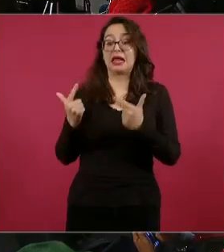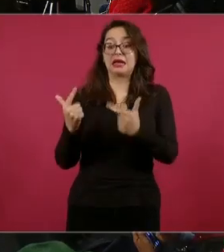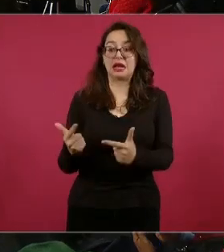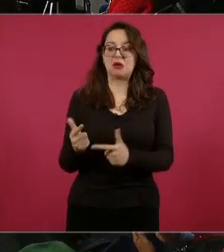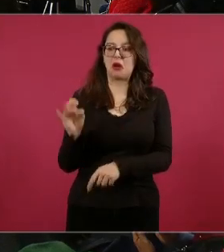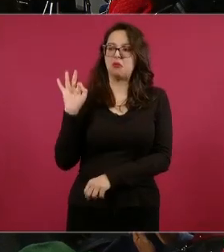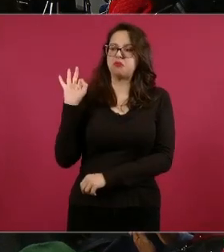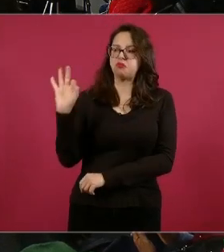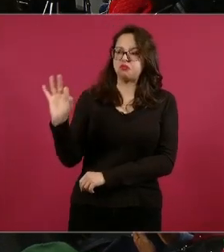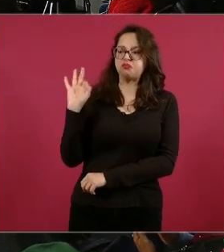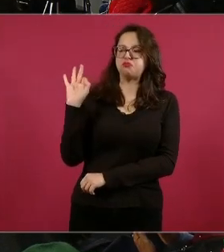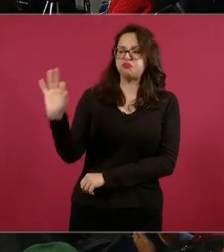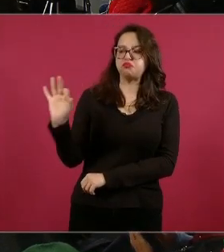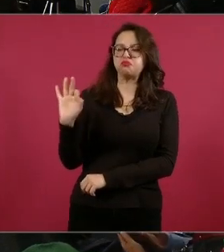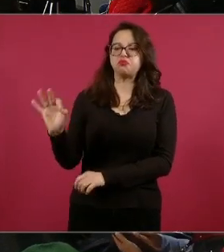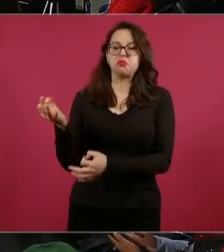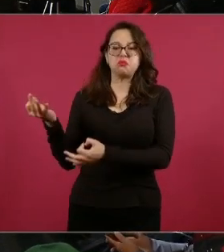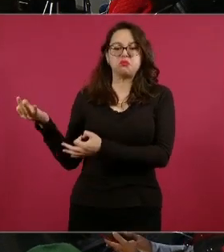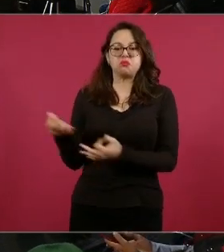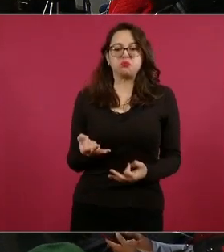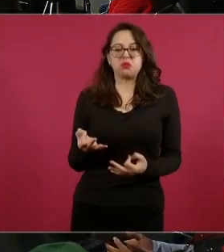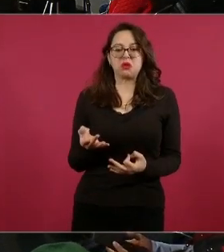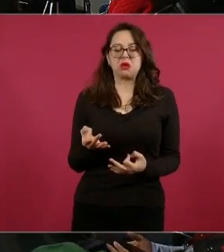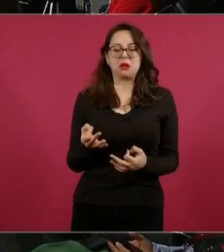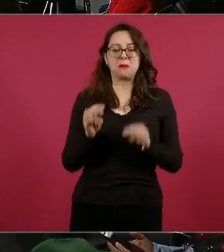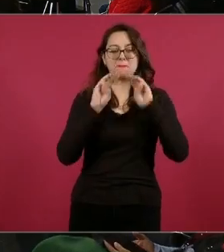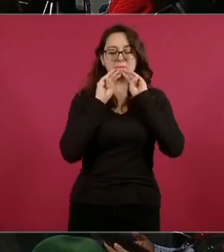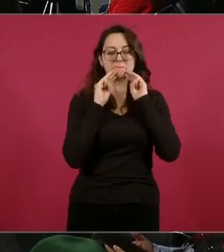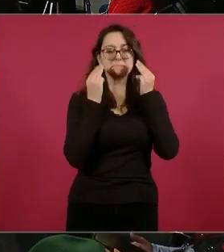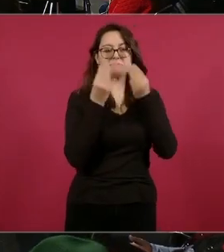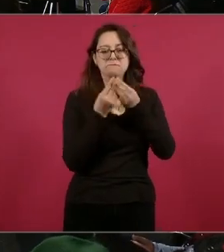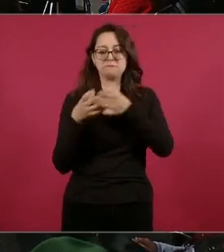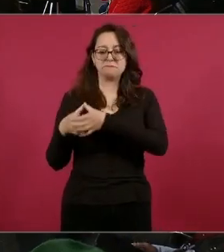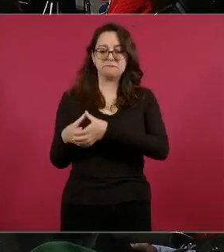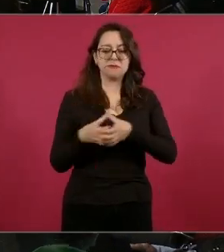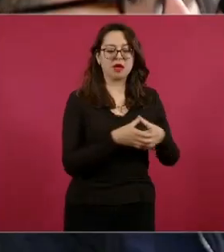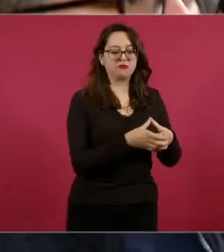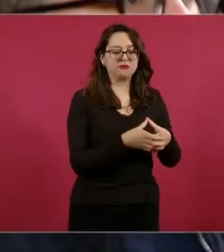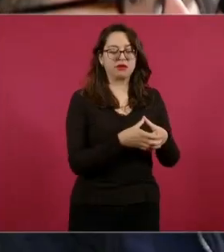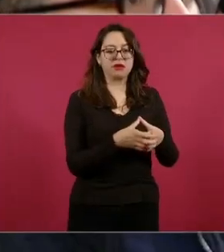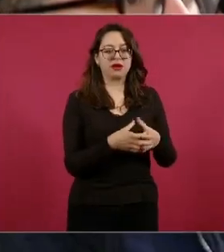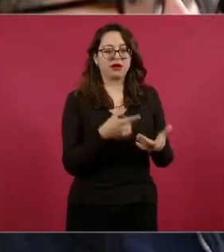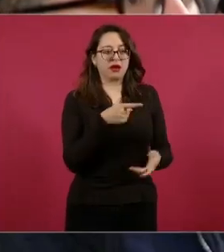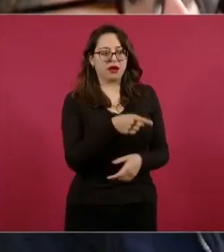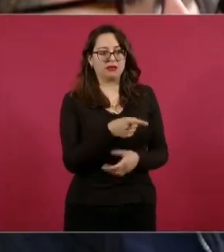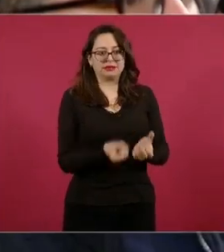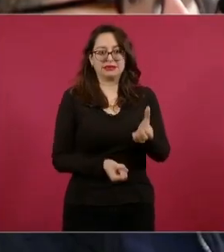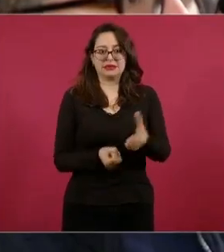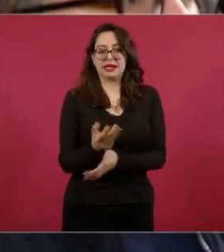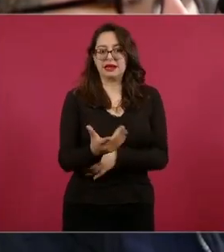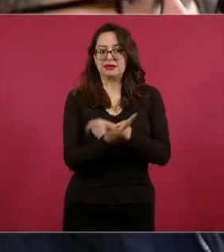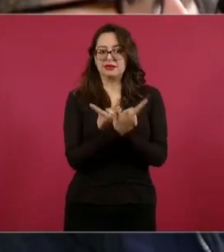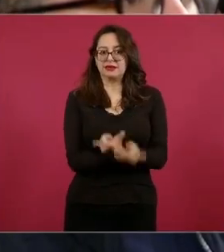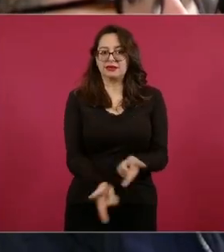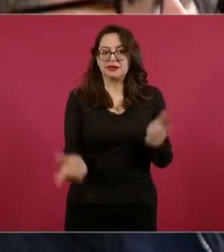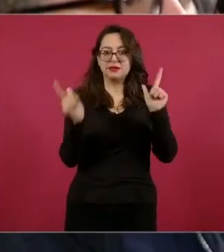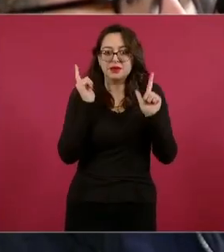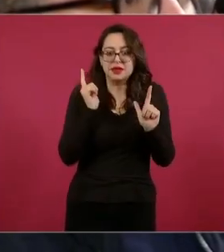aeromóviles del Ejército Mexicano, y los convirtió en los Zetas, pueda salir libre. Además de